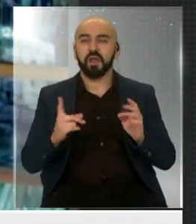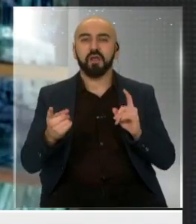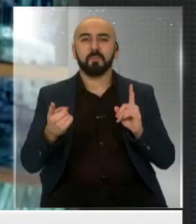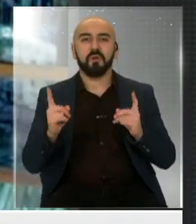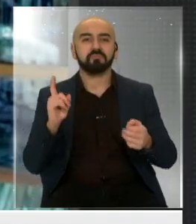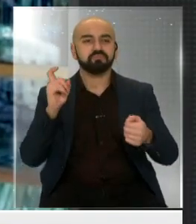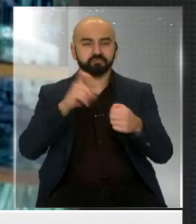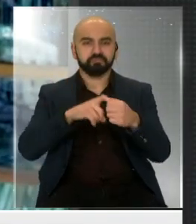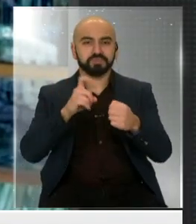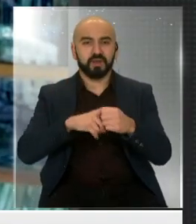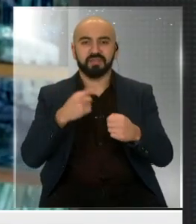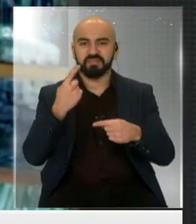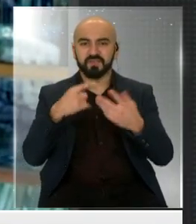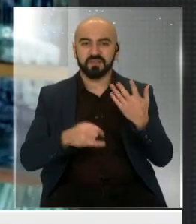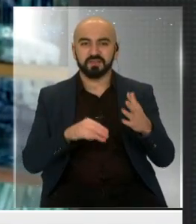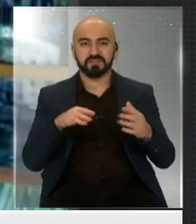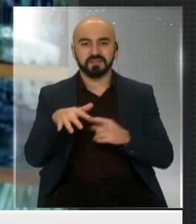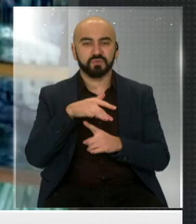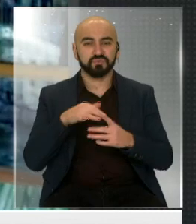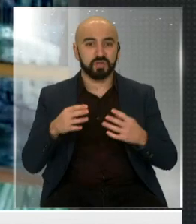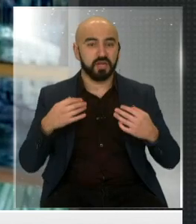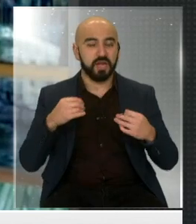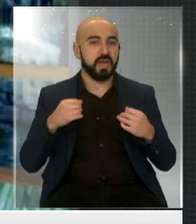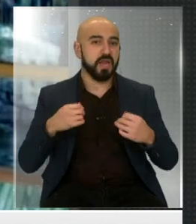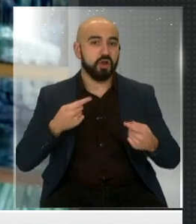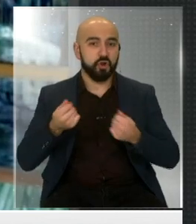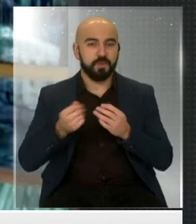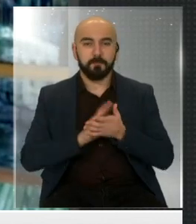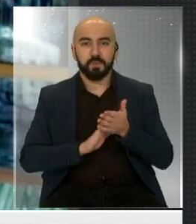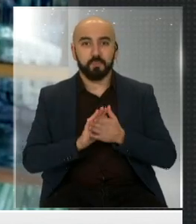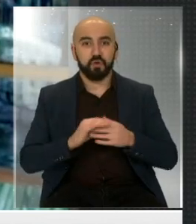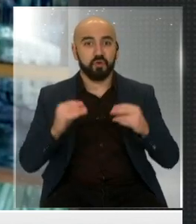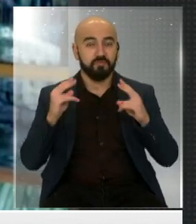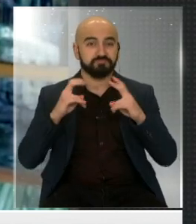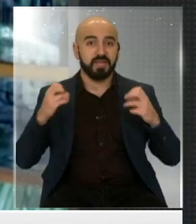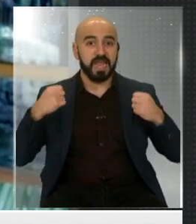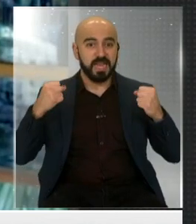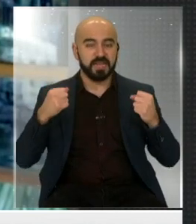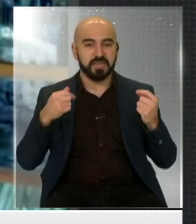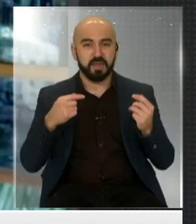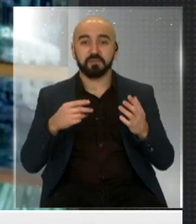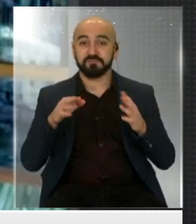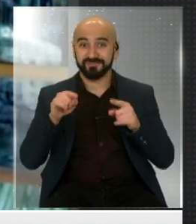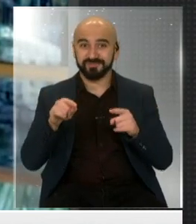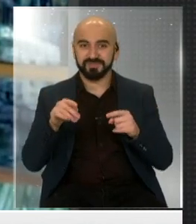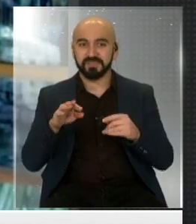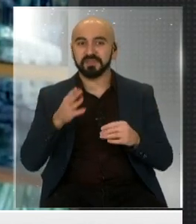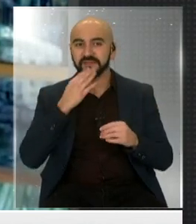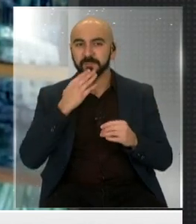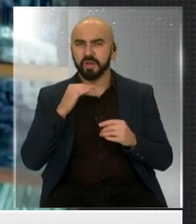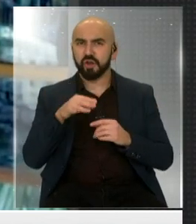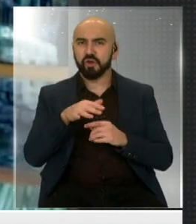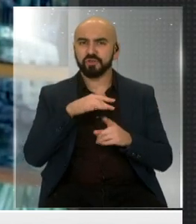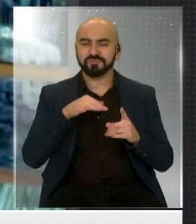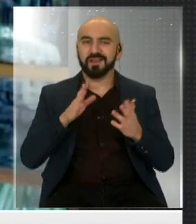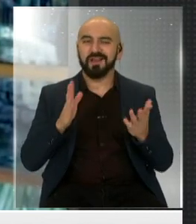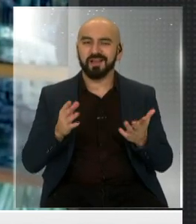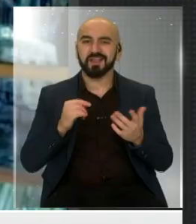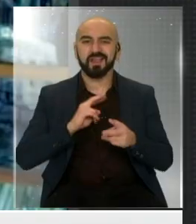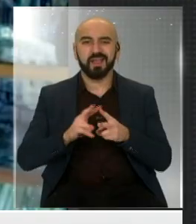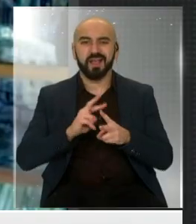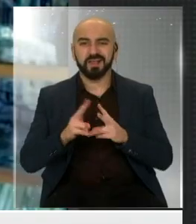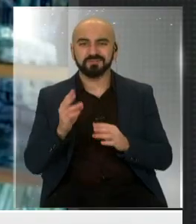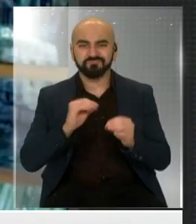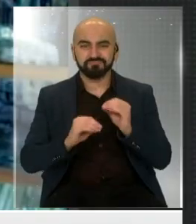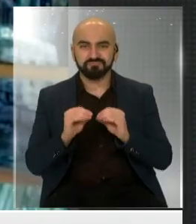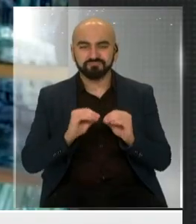distintos espacios económicos, energía, por ejemplo, y en ese contexto también ha buscado y ha desarrollado el tomar